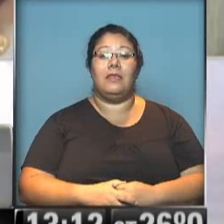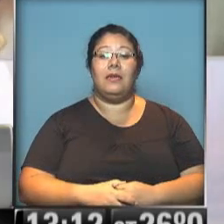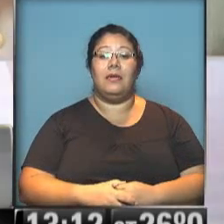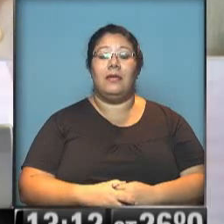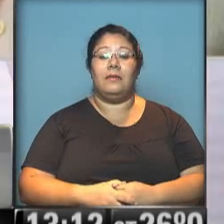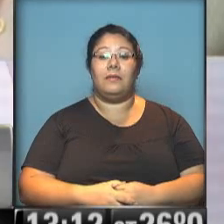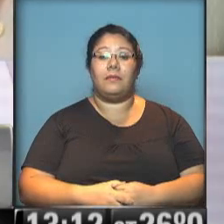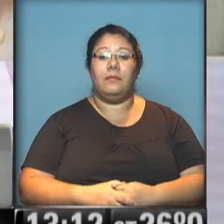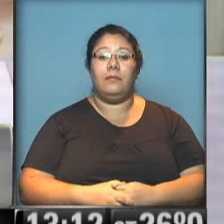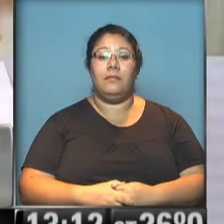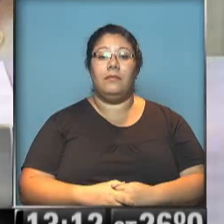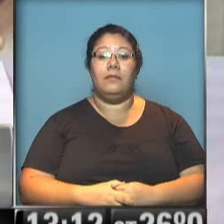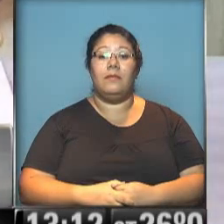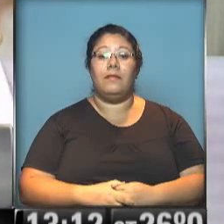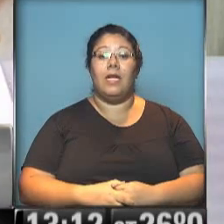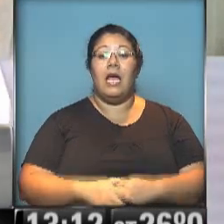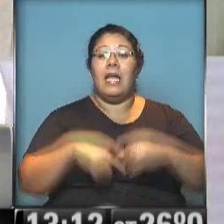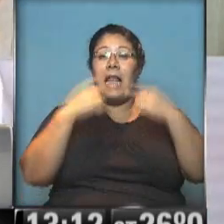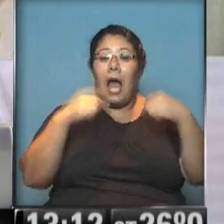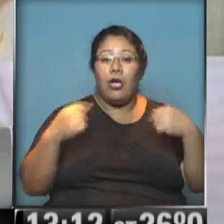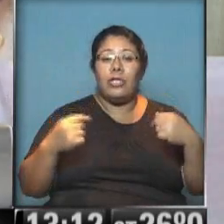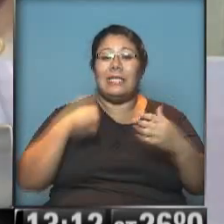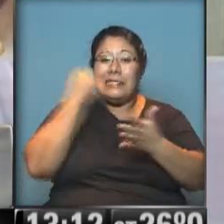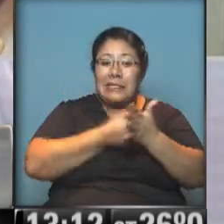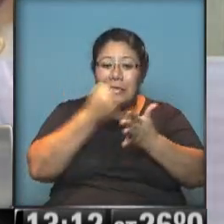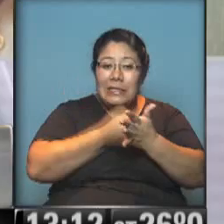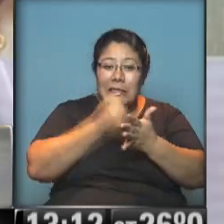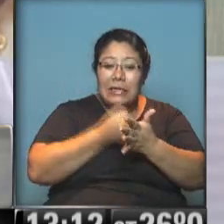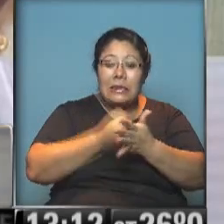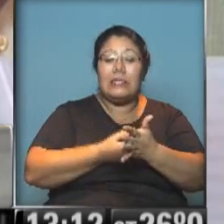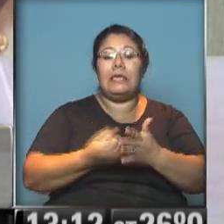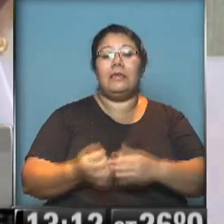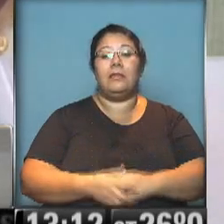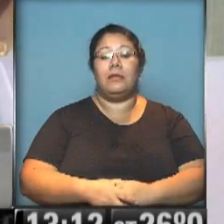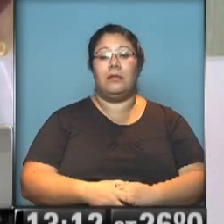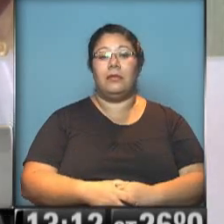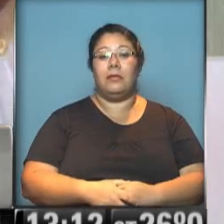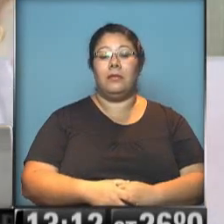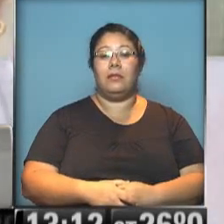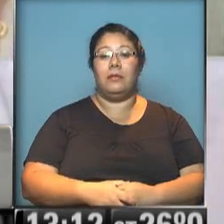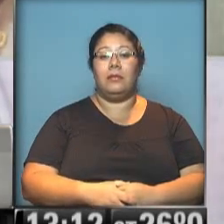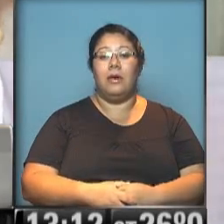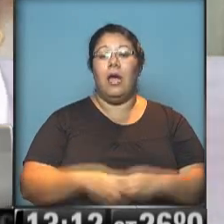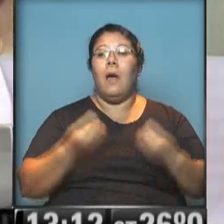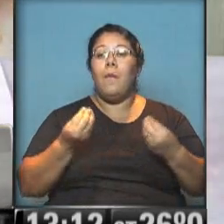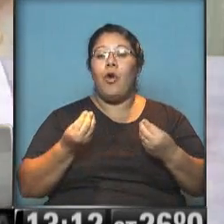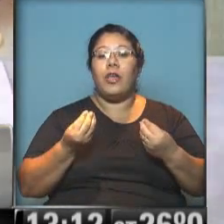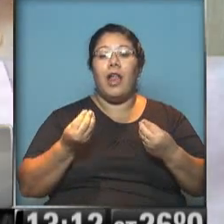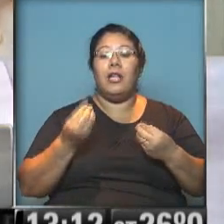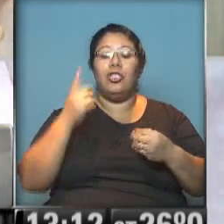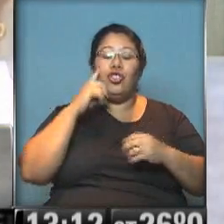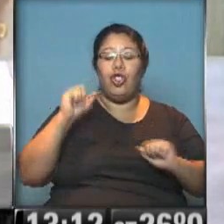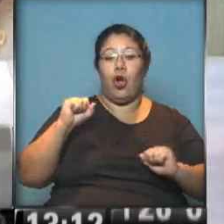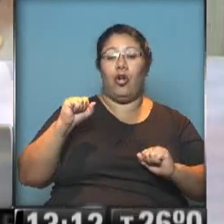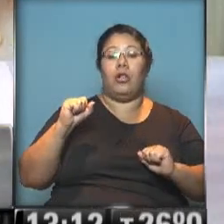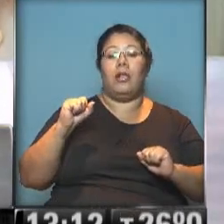todos los recursos y herramientas disponibles bien eso qué quiere decir que por la conmoción que causó esto en la sociedad hay que investigar pero